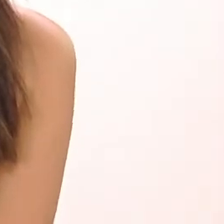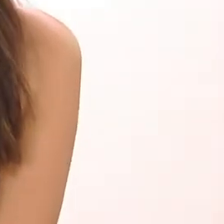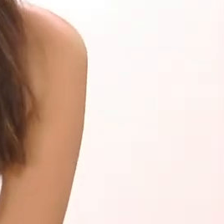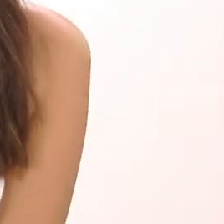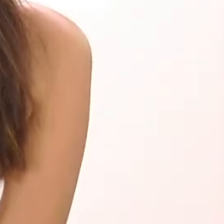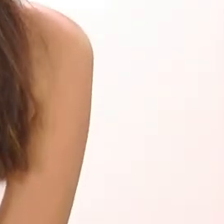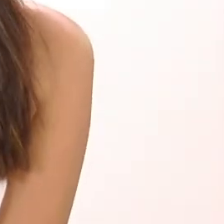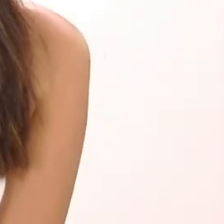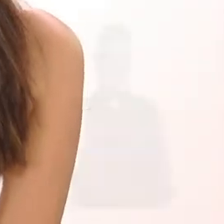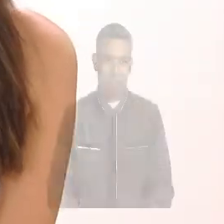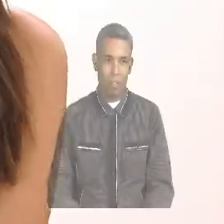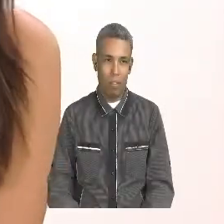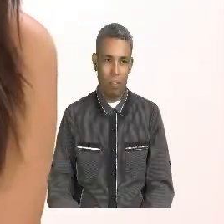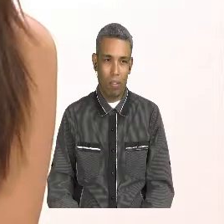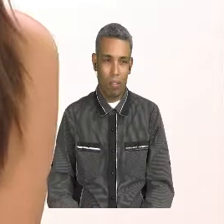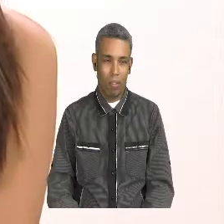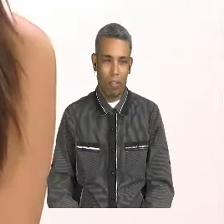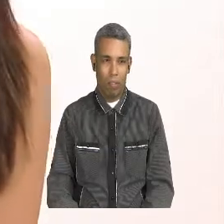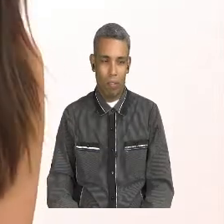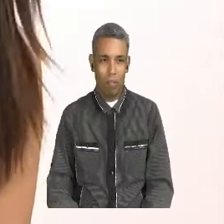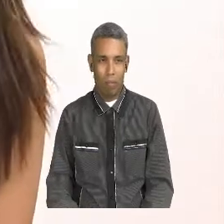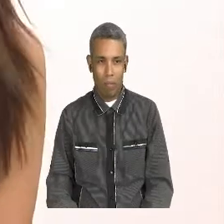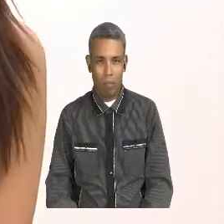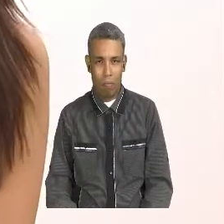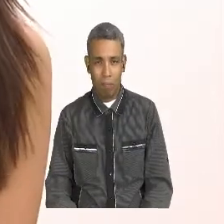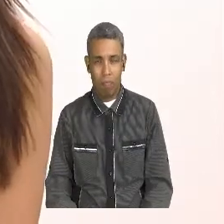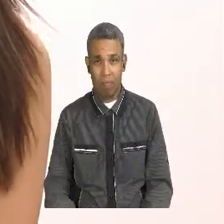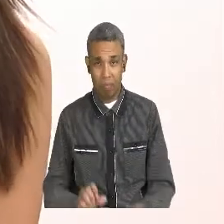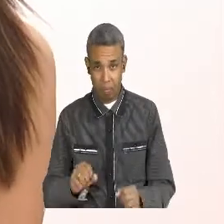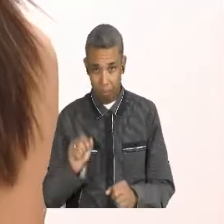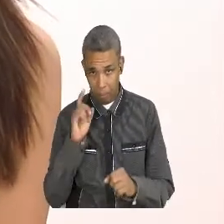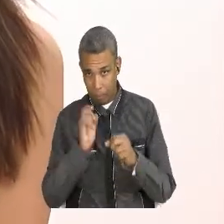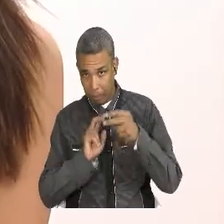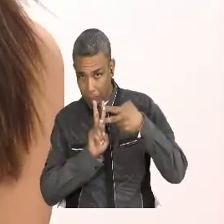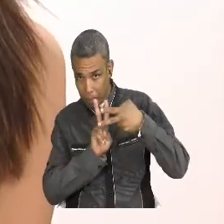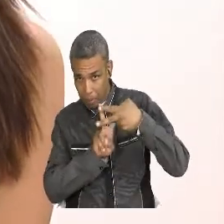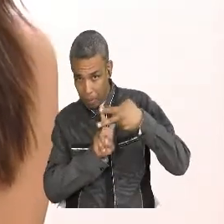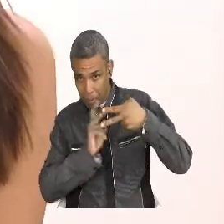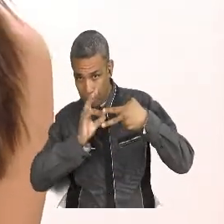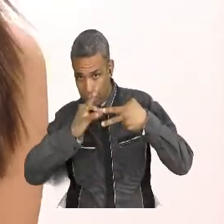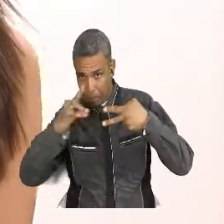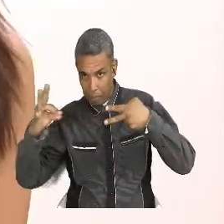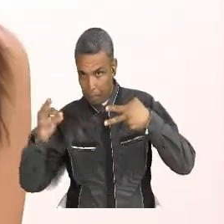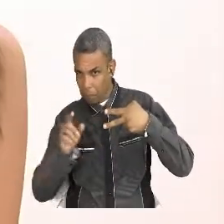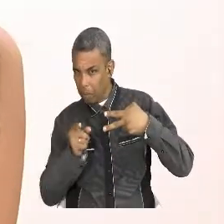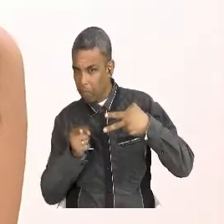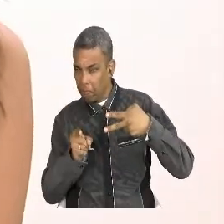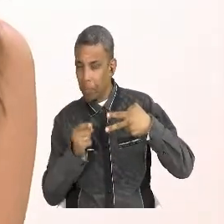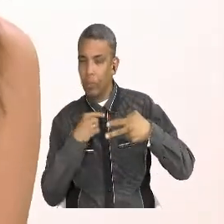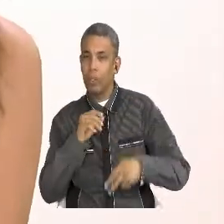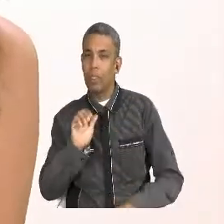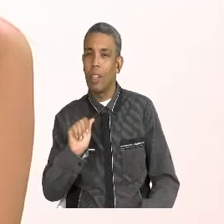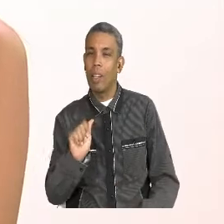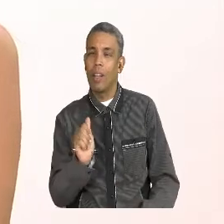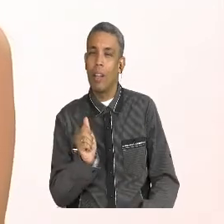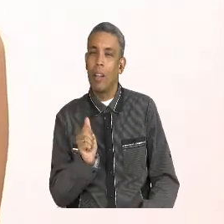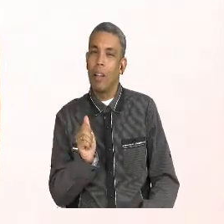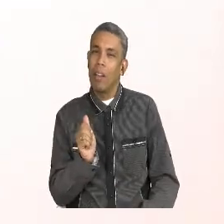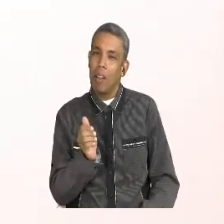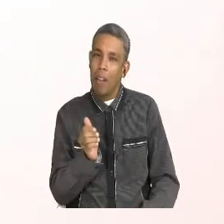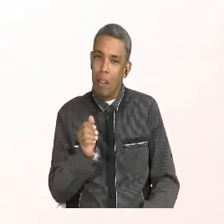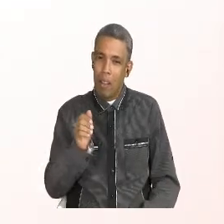plaza de mercado. Y escribir adicionalmente también, hashtag yo soy a pedir de boca. Hashtag yo soy a su inquilino plaza de mercado